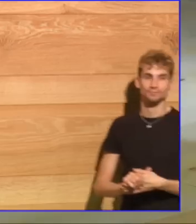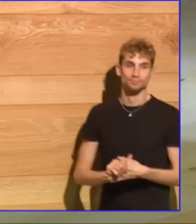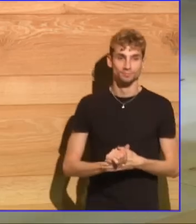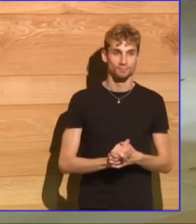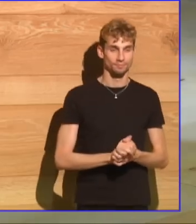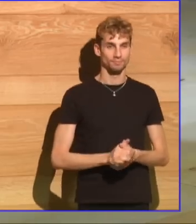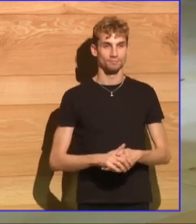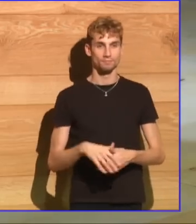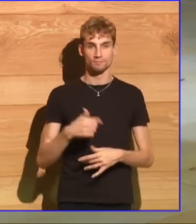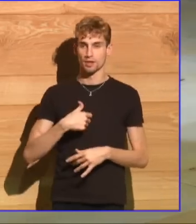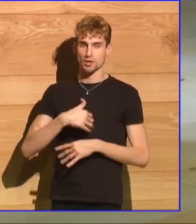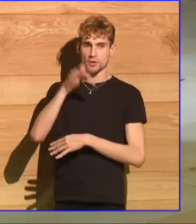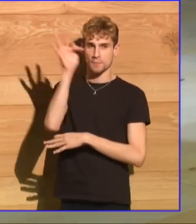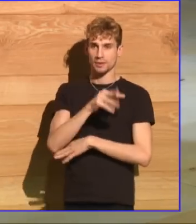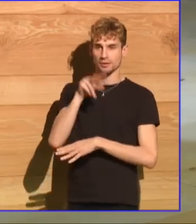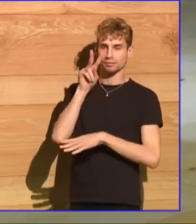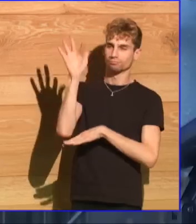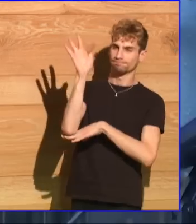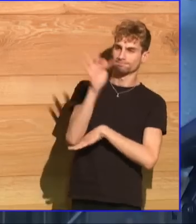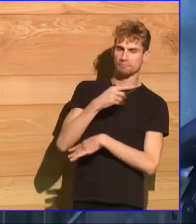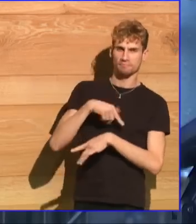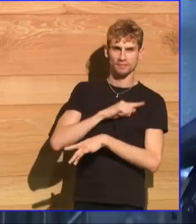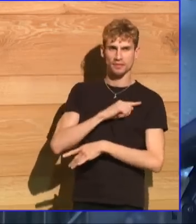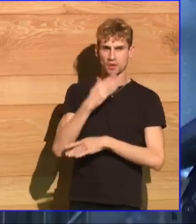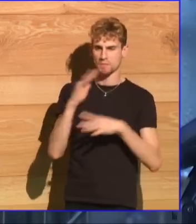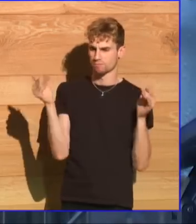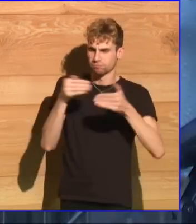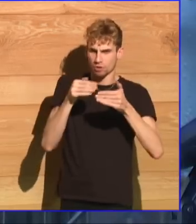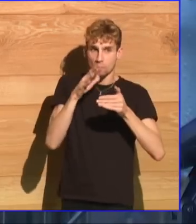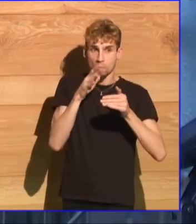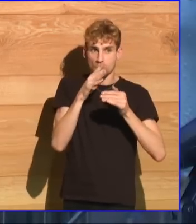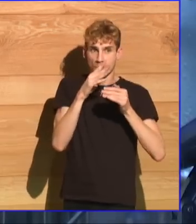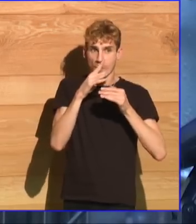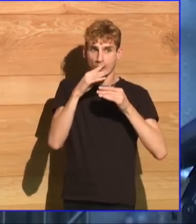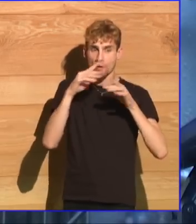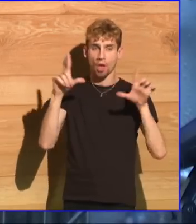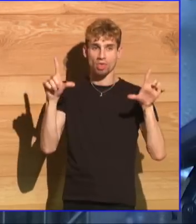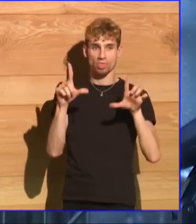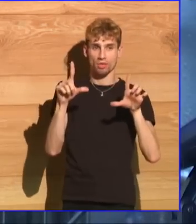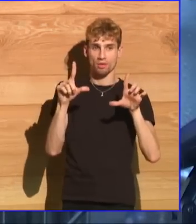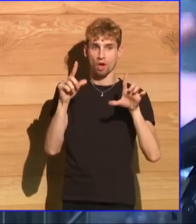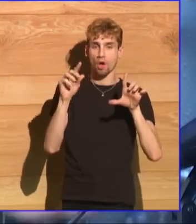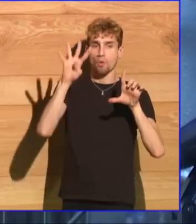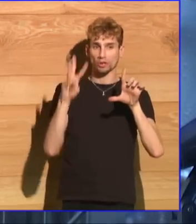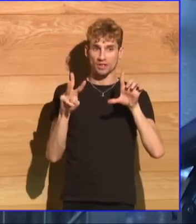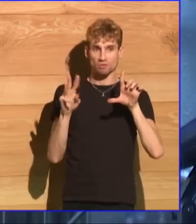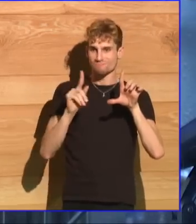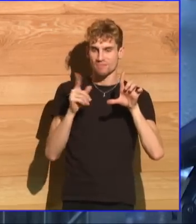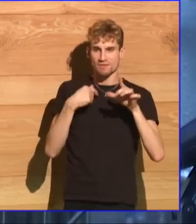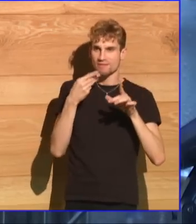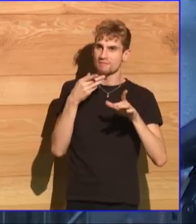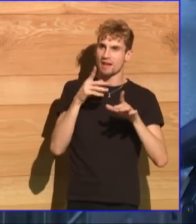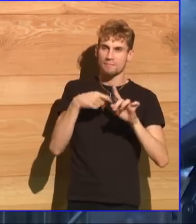veía la película y también me sentía encerrado. Y me sentía encerrado no solo por esos 4 tercios, sino porque sentía que la película era como si le